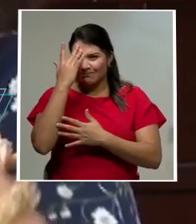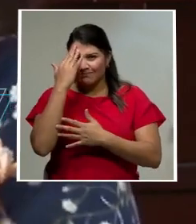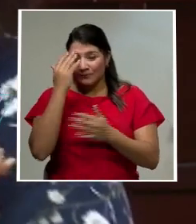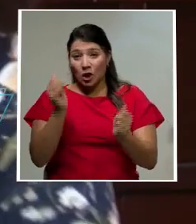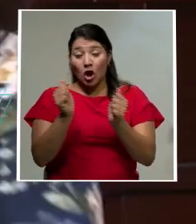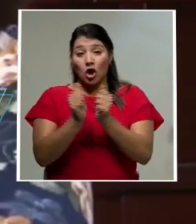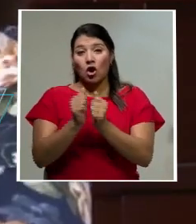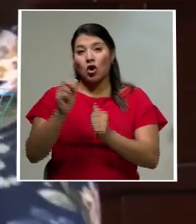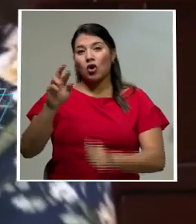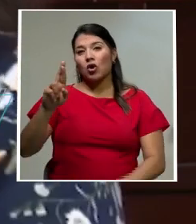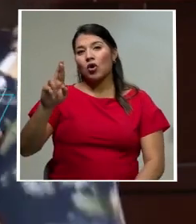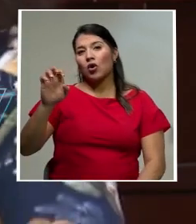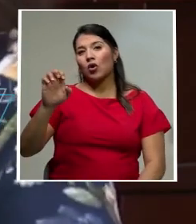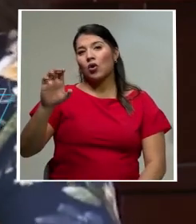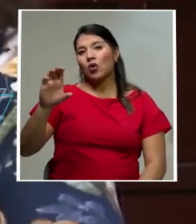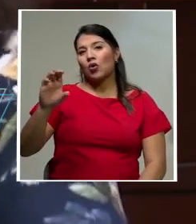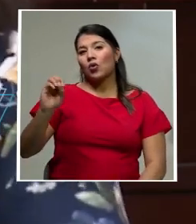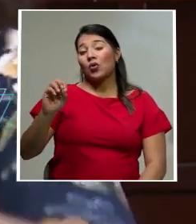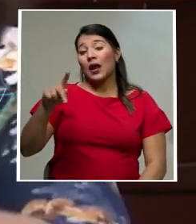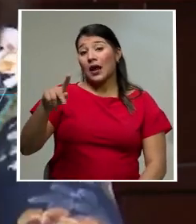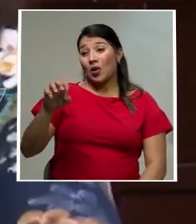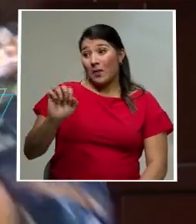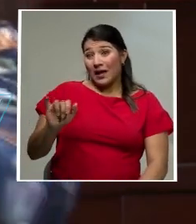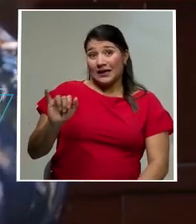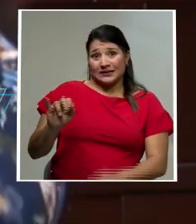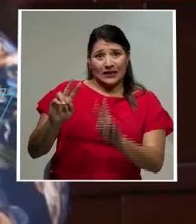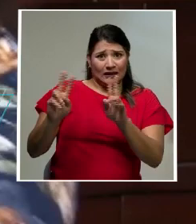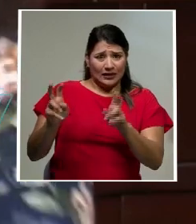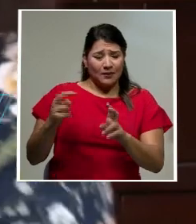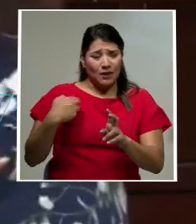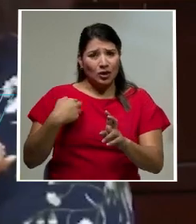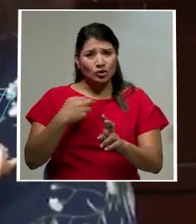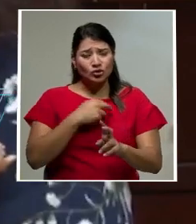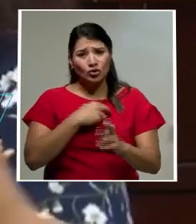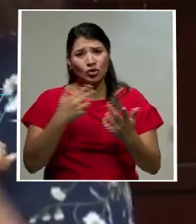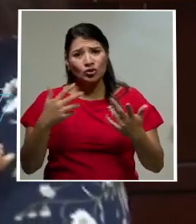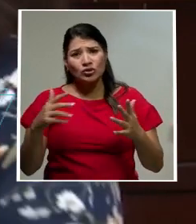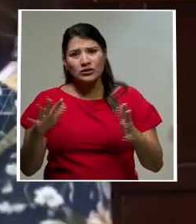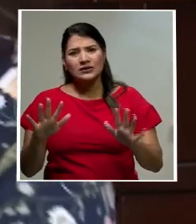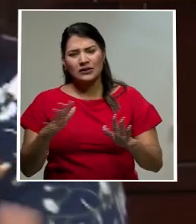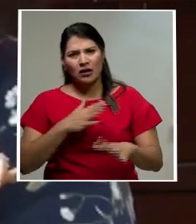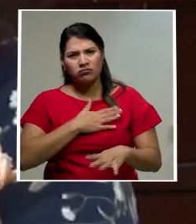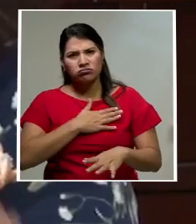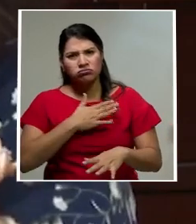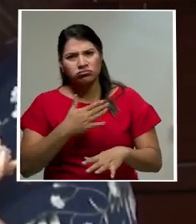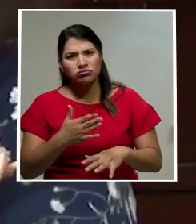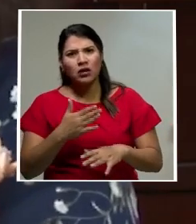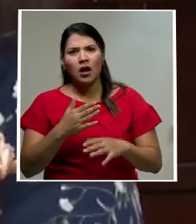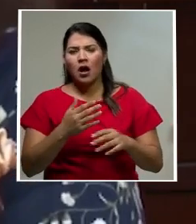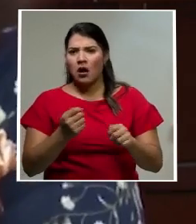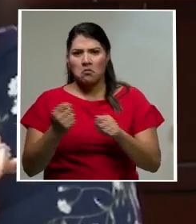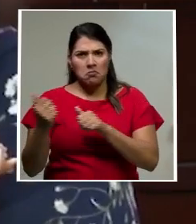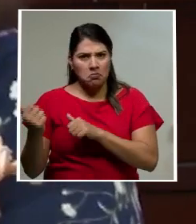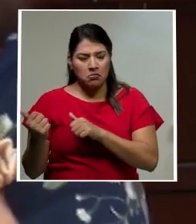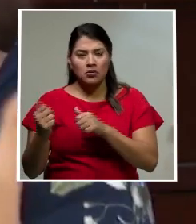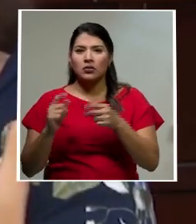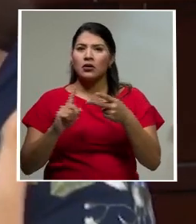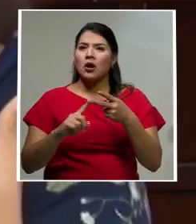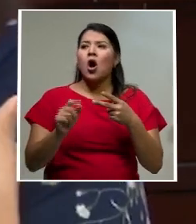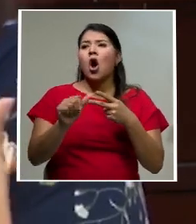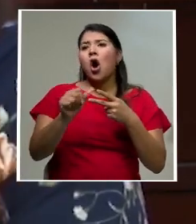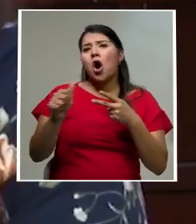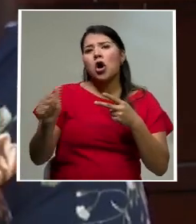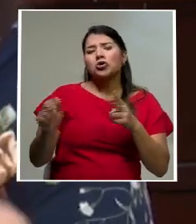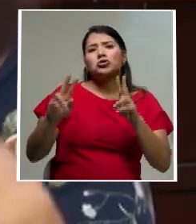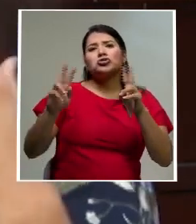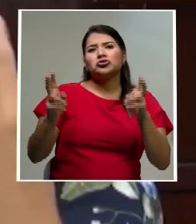primero que nosotros hemos puesto sobre la mesa como un tema en el que, por supuesto, estamos anuentes a excluirlo. Después hay algunas